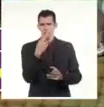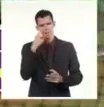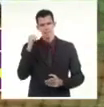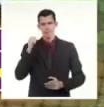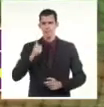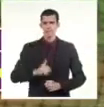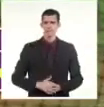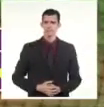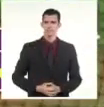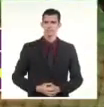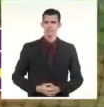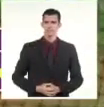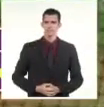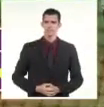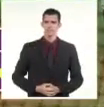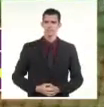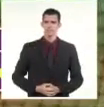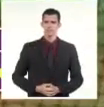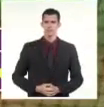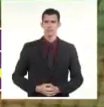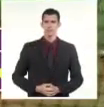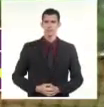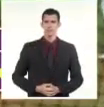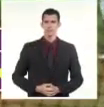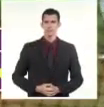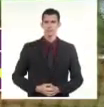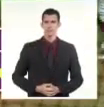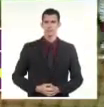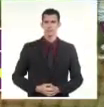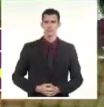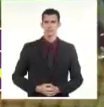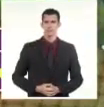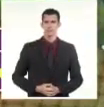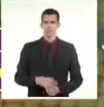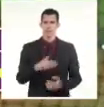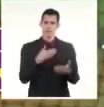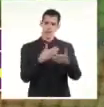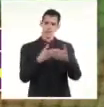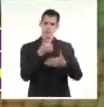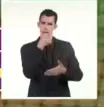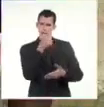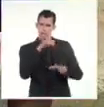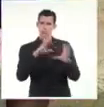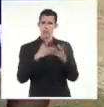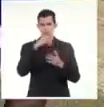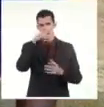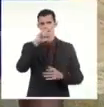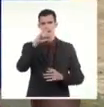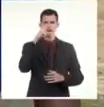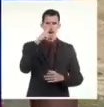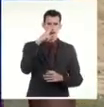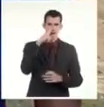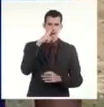sus declaraciones gracias al enviado especial de la Agencia Cubana de Noticias, el colega José Luis López.